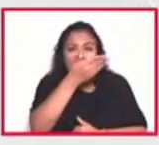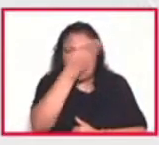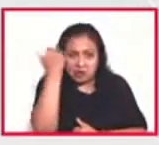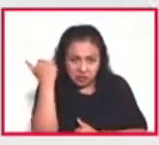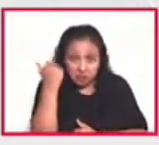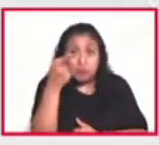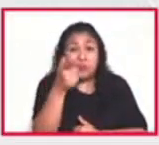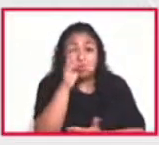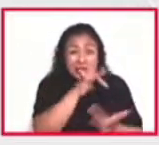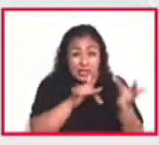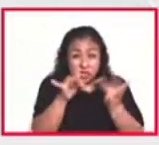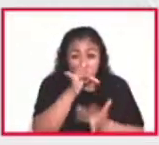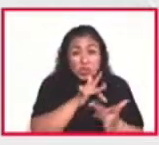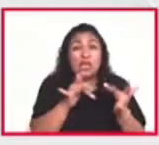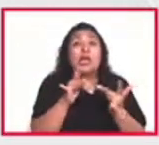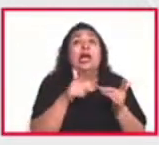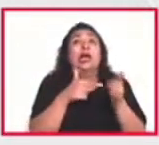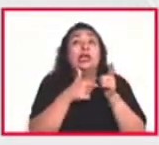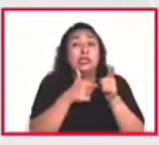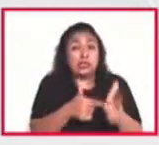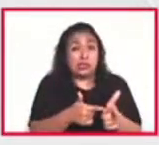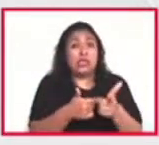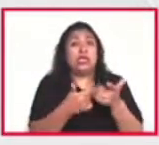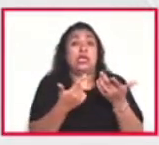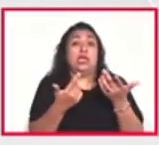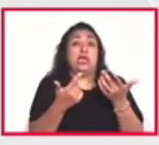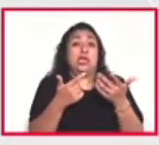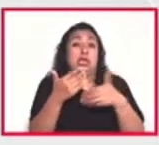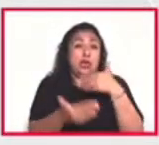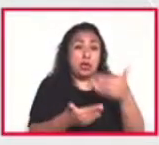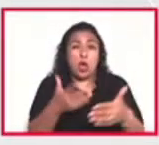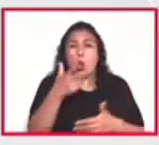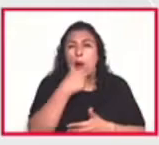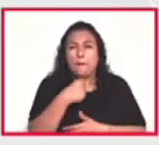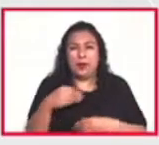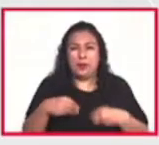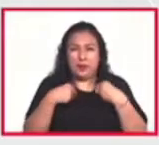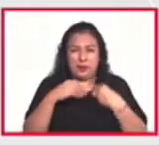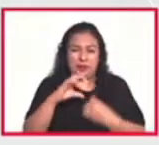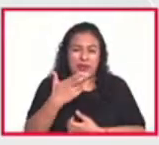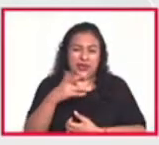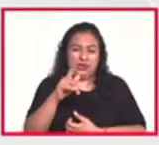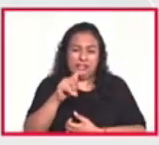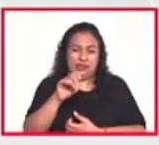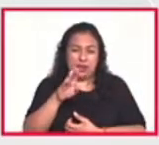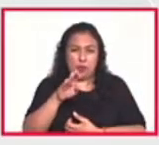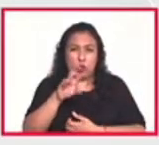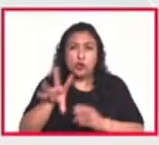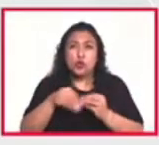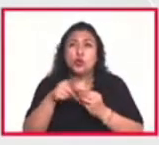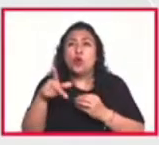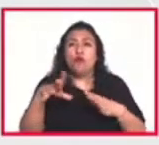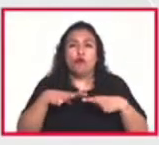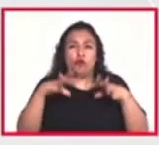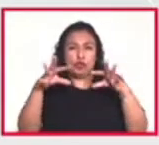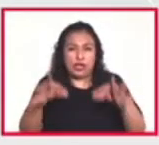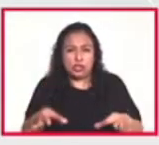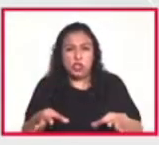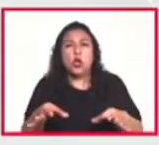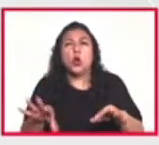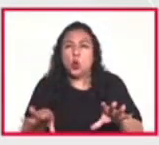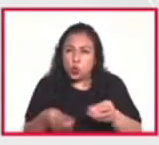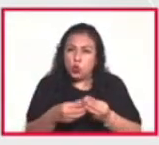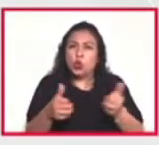discoteca siga manteniéndose en pie el coleccionista de arte radicado en Berlín, Christian Boros, junto con su fundación. En cooperación